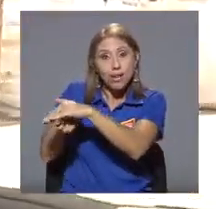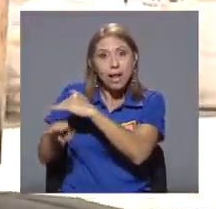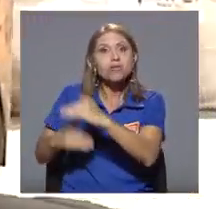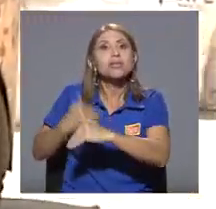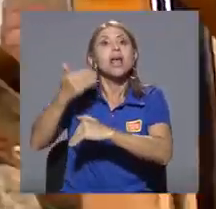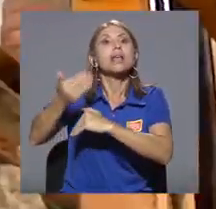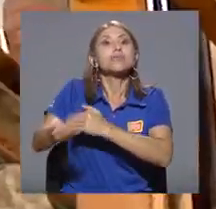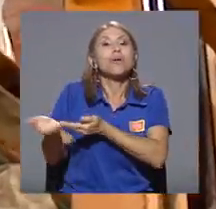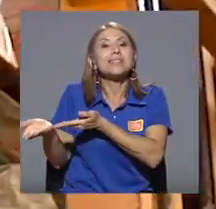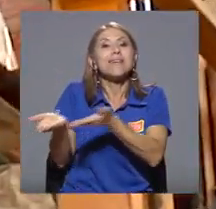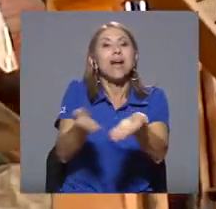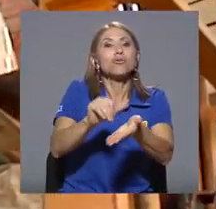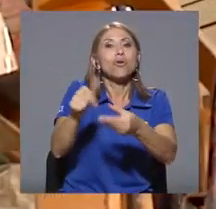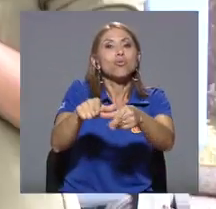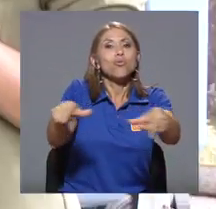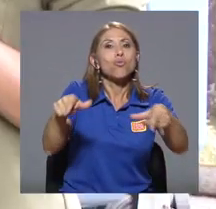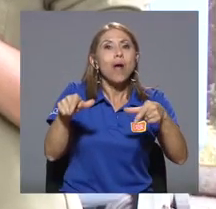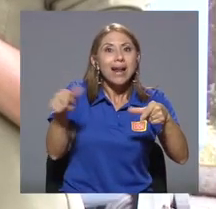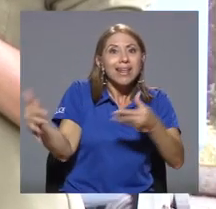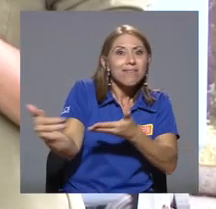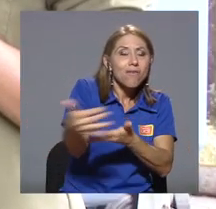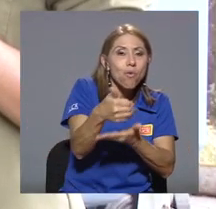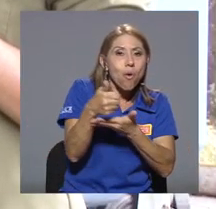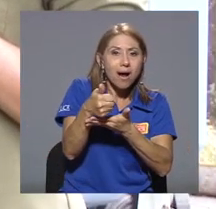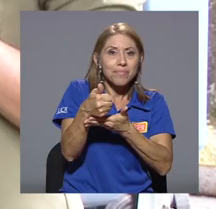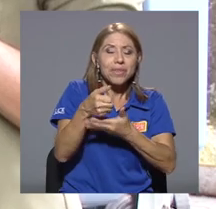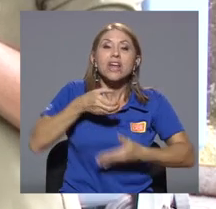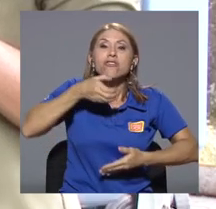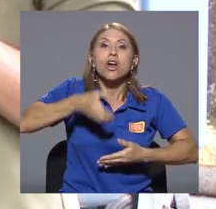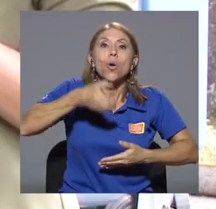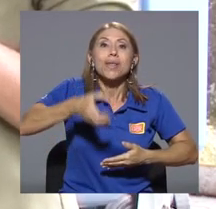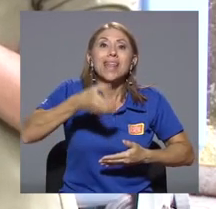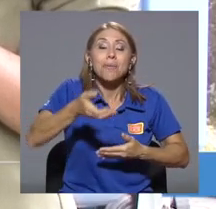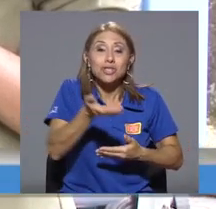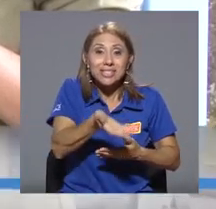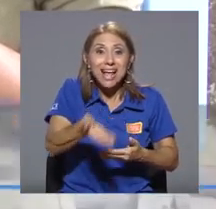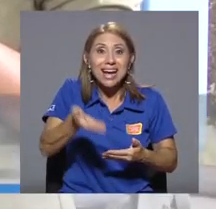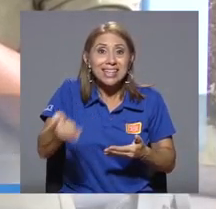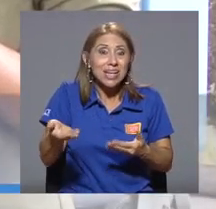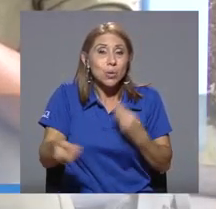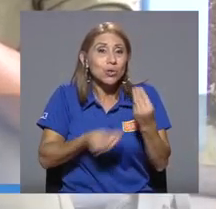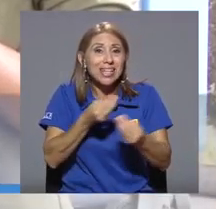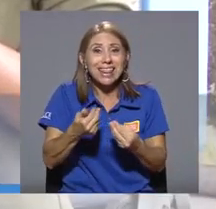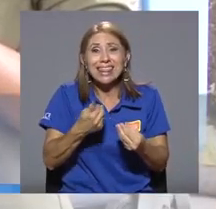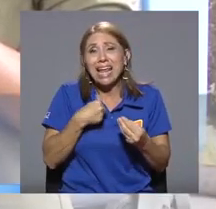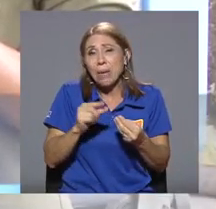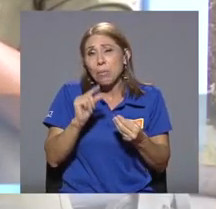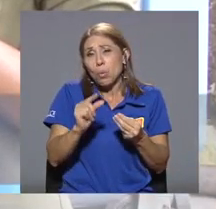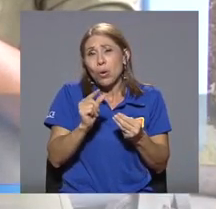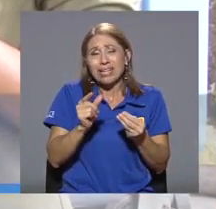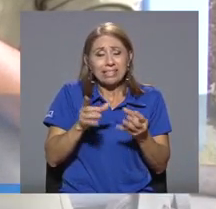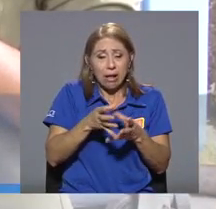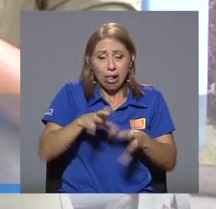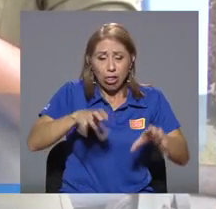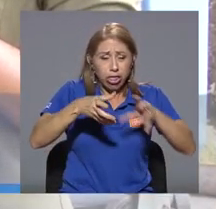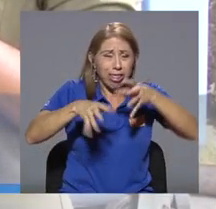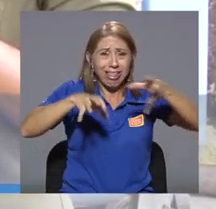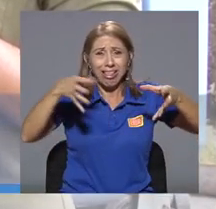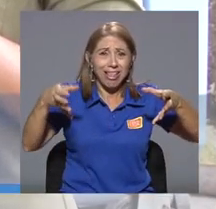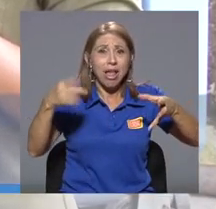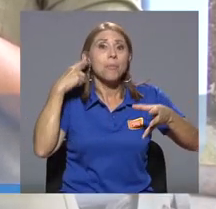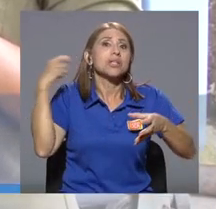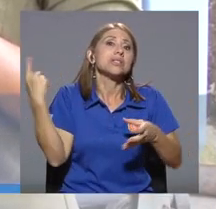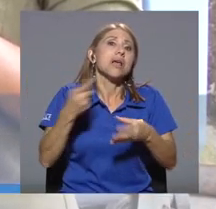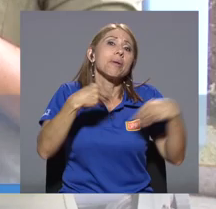acopio. Recomendamos que sean artículos que tengan el menor embalaje posible, porque el mercado nos va a ofrecer siempre productos